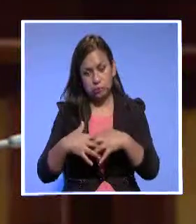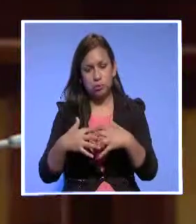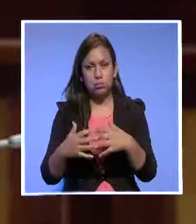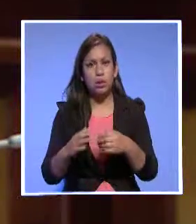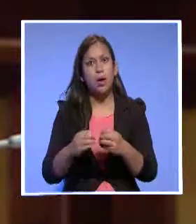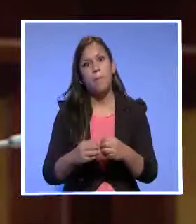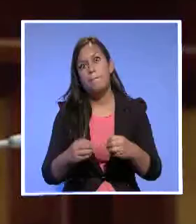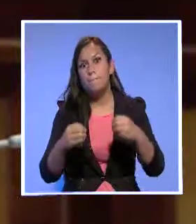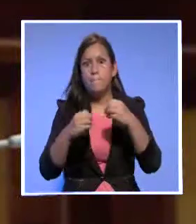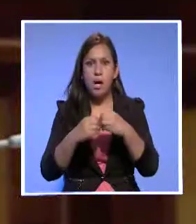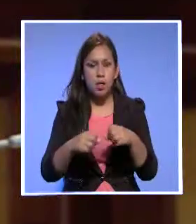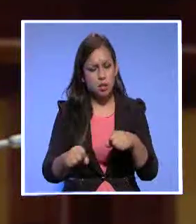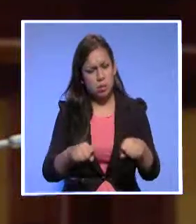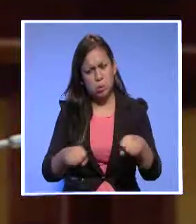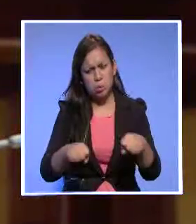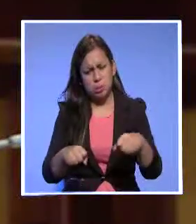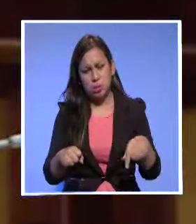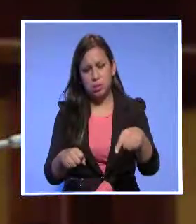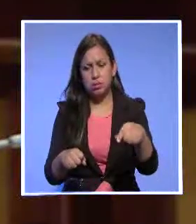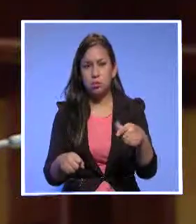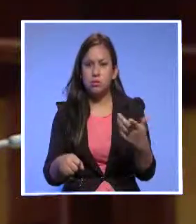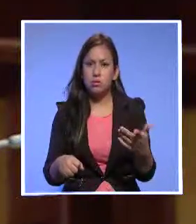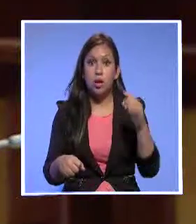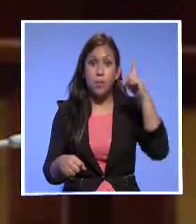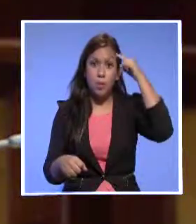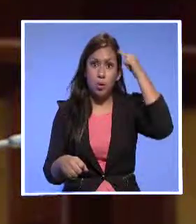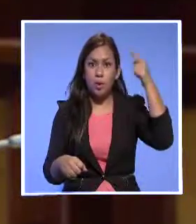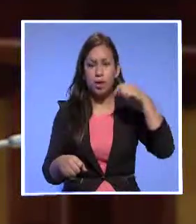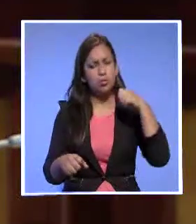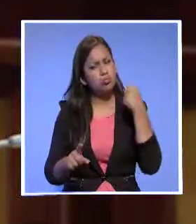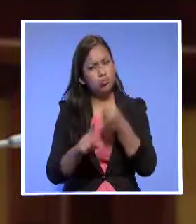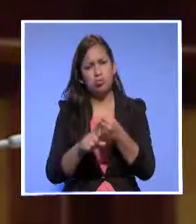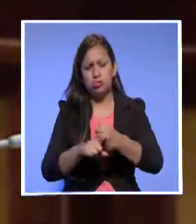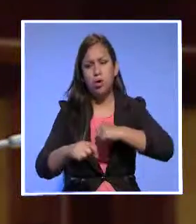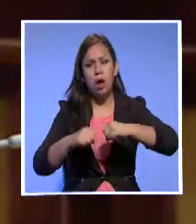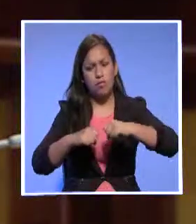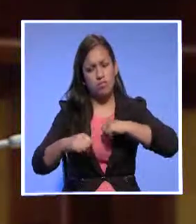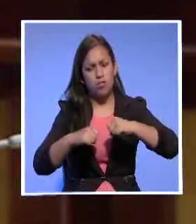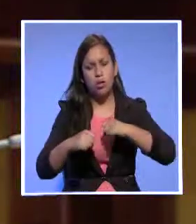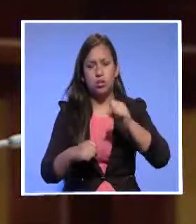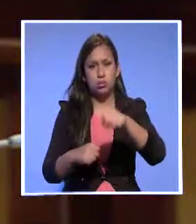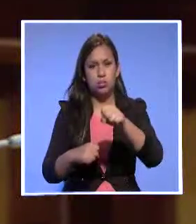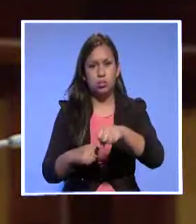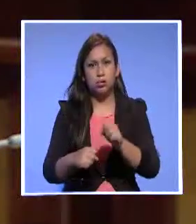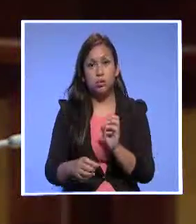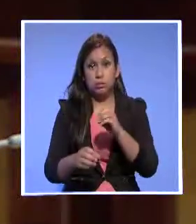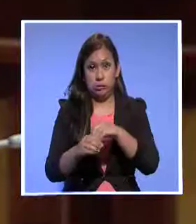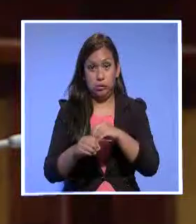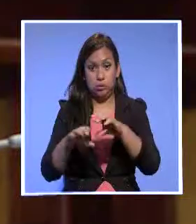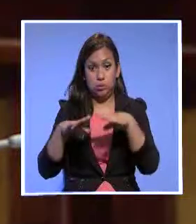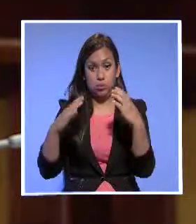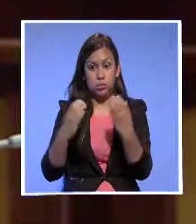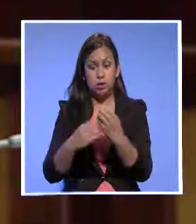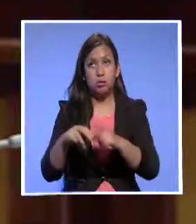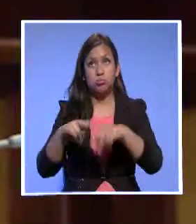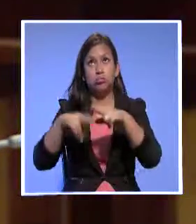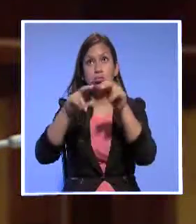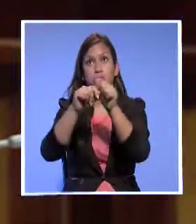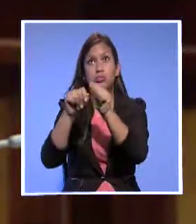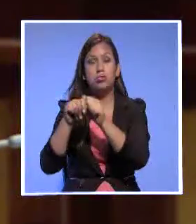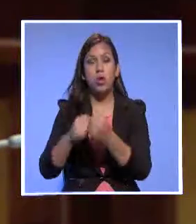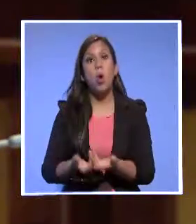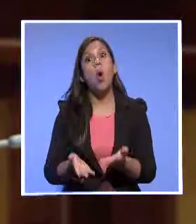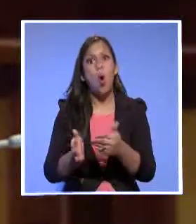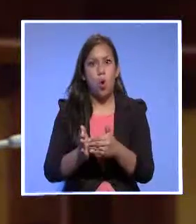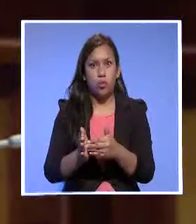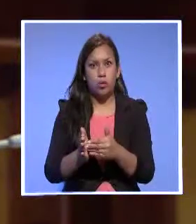terremoto pero el el gobierno nacional está haciendo los esfuerzos necesarios y está considerado ya dentro del comité de reconstrucción considerar las potencias ción